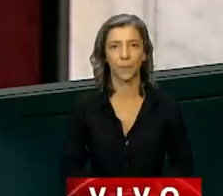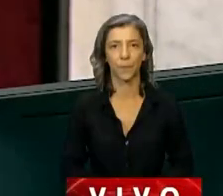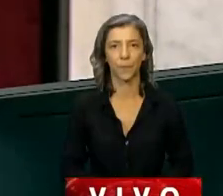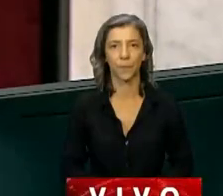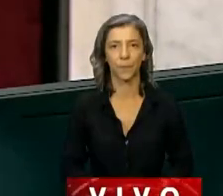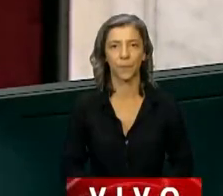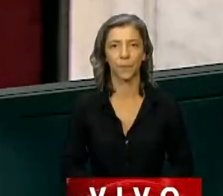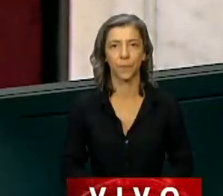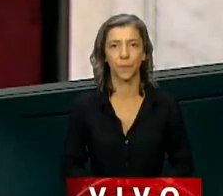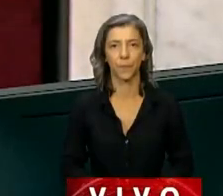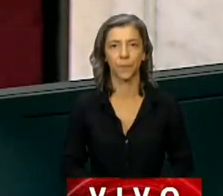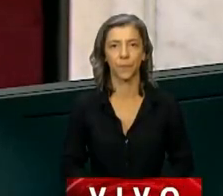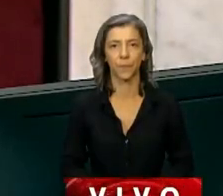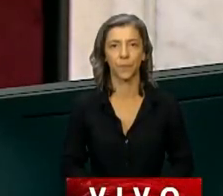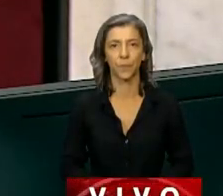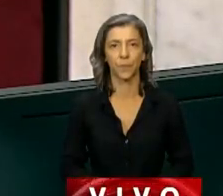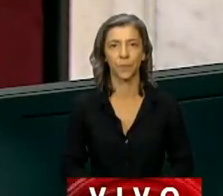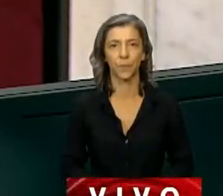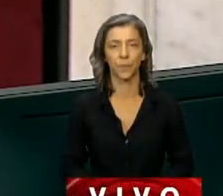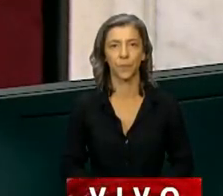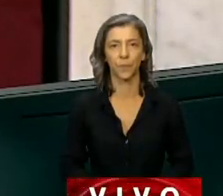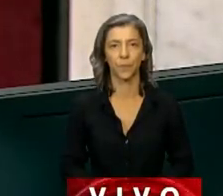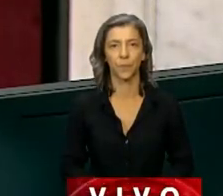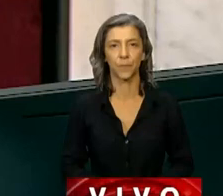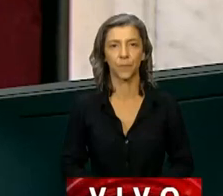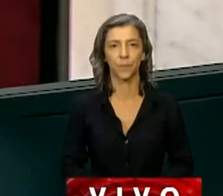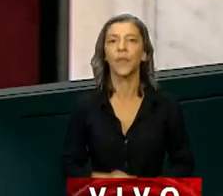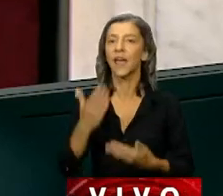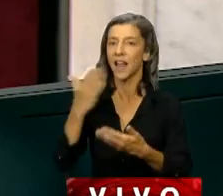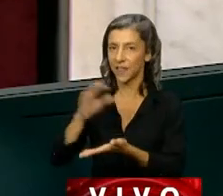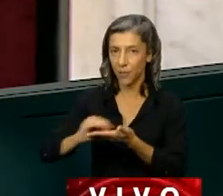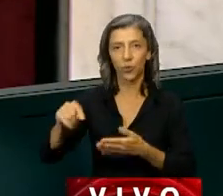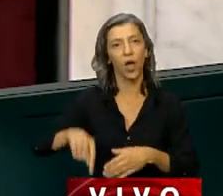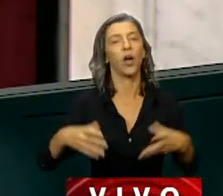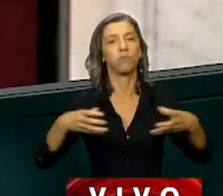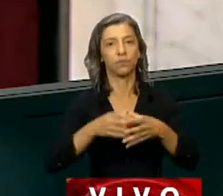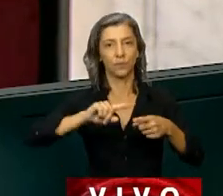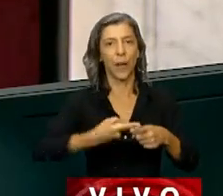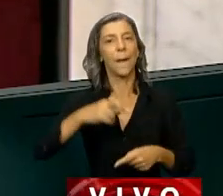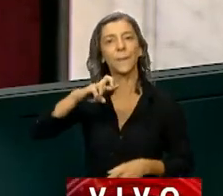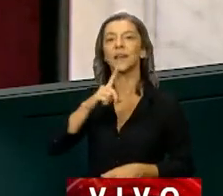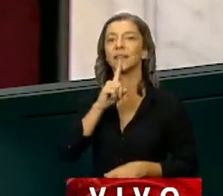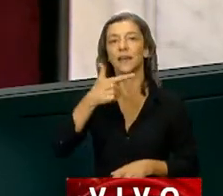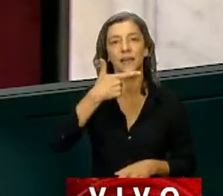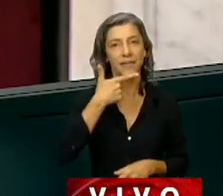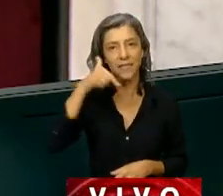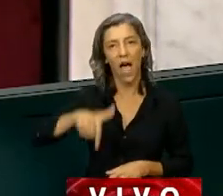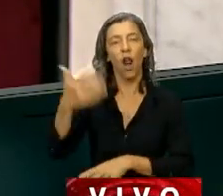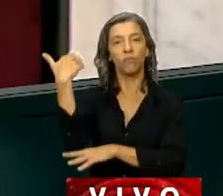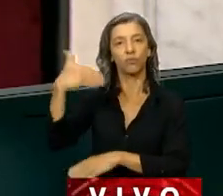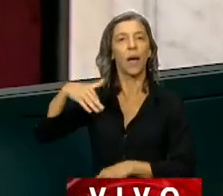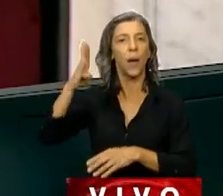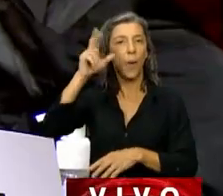En representación del bloque PTS tiene la palabra la diputada por la Ciudad de Buenos Aires, Miriam